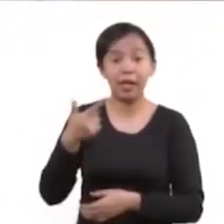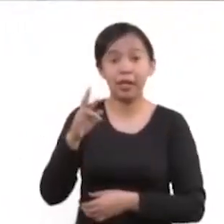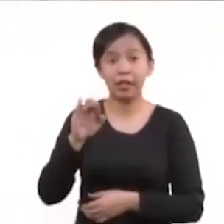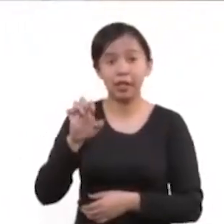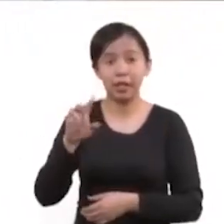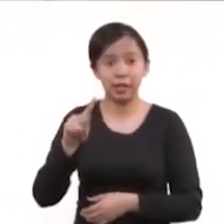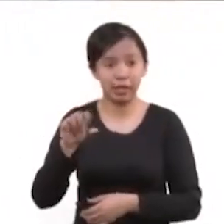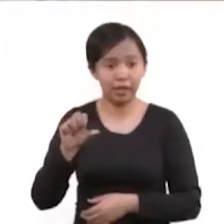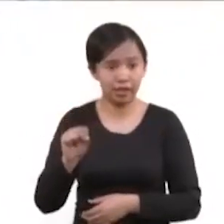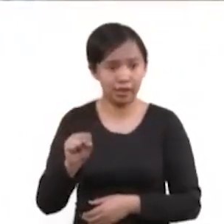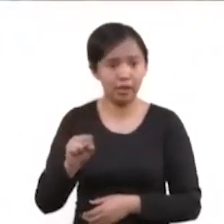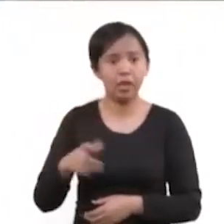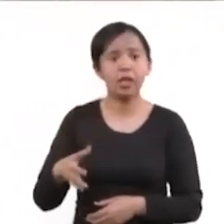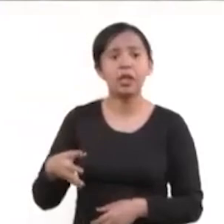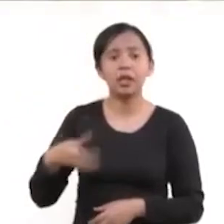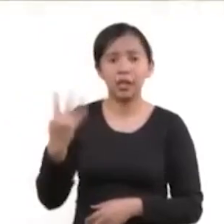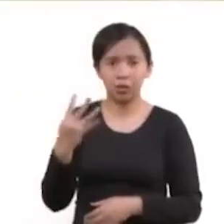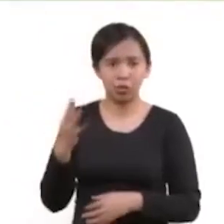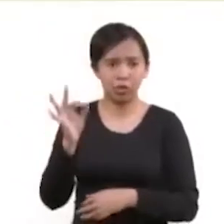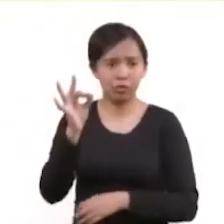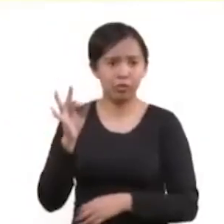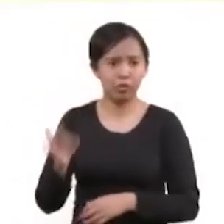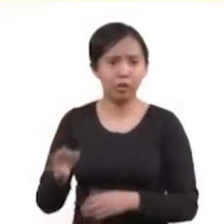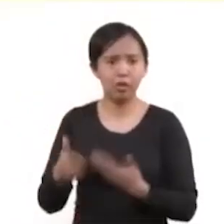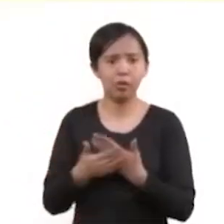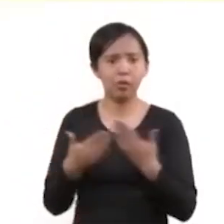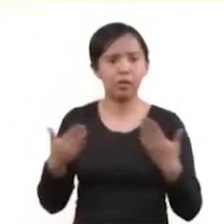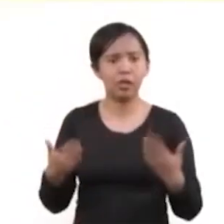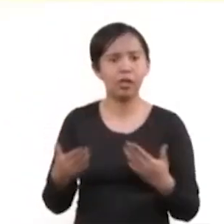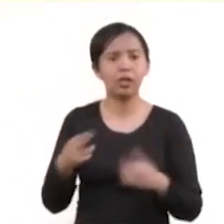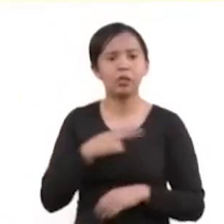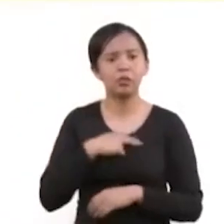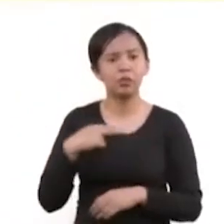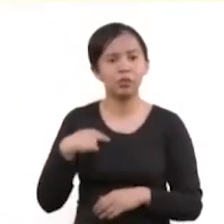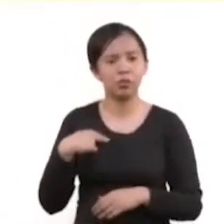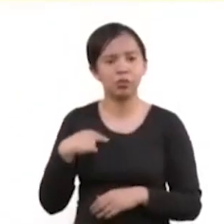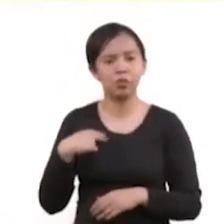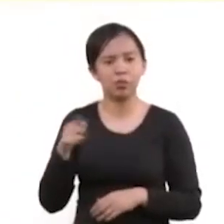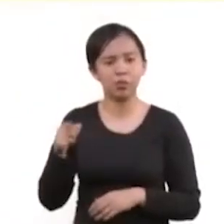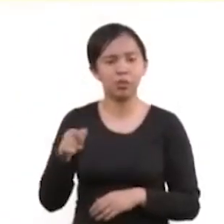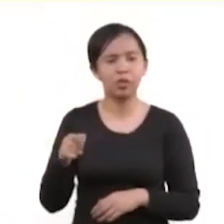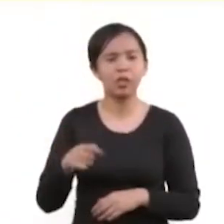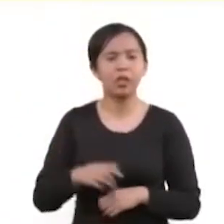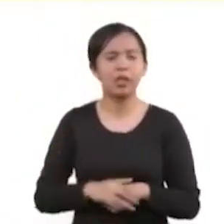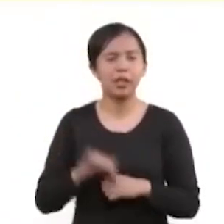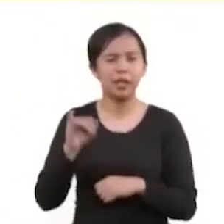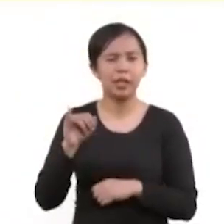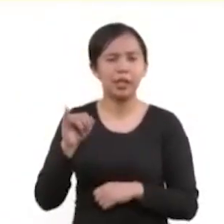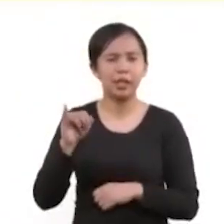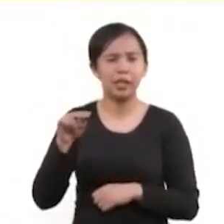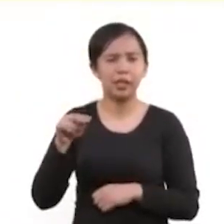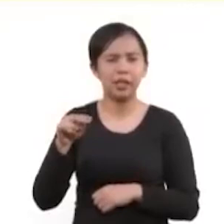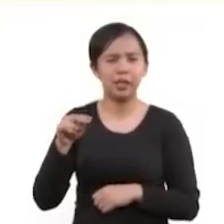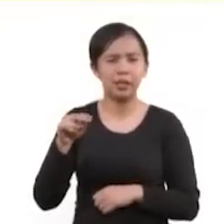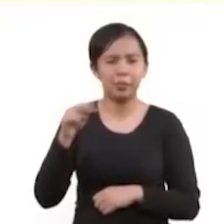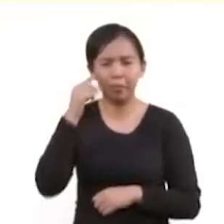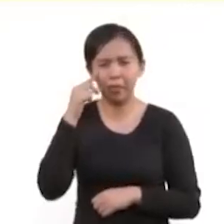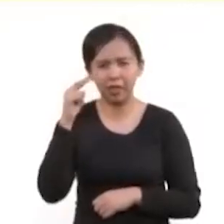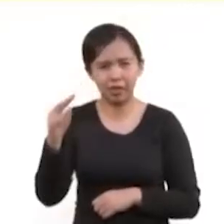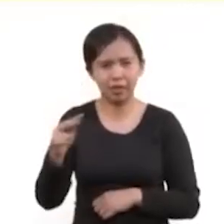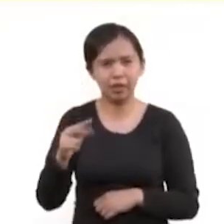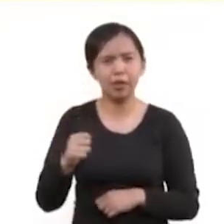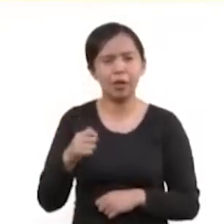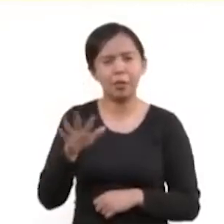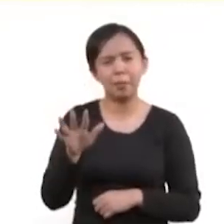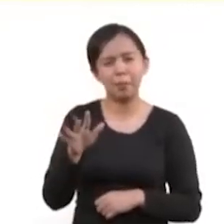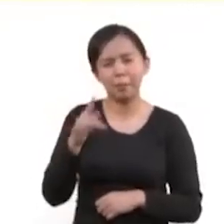rellenos apenas hemos iniciado, llevamos 249 metros cúbicos de 23.000. Nada más para